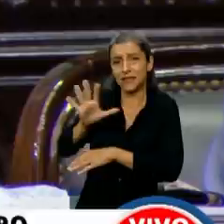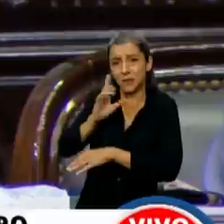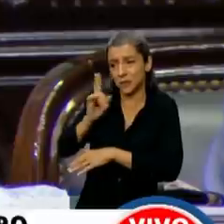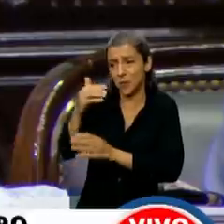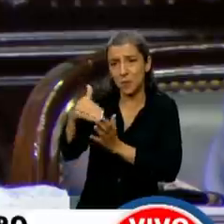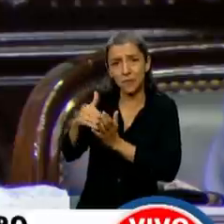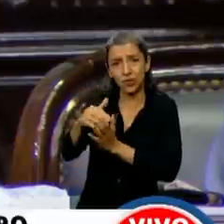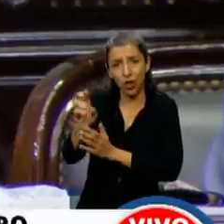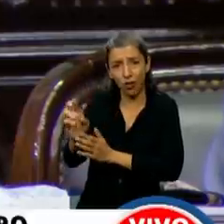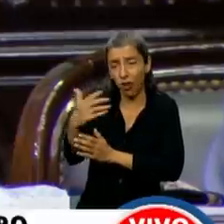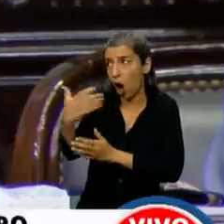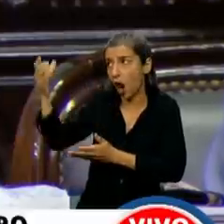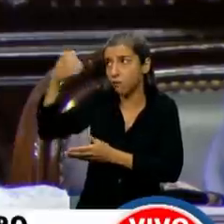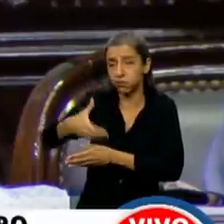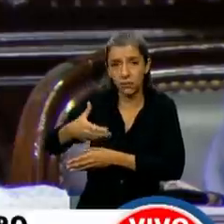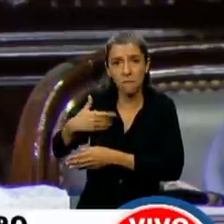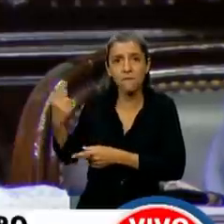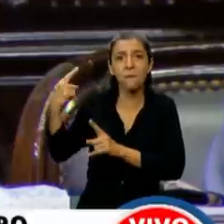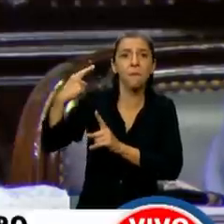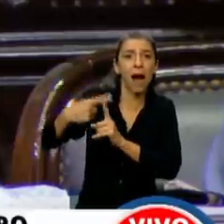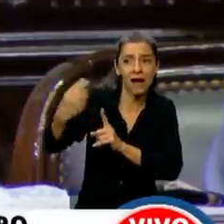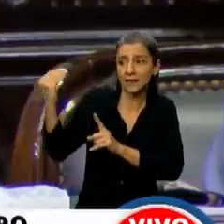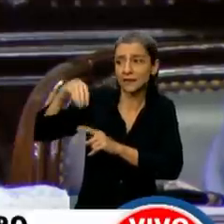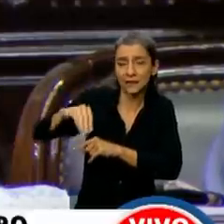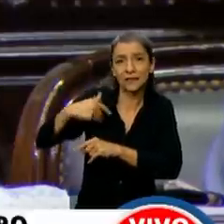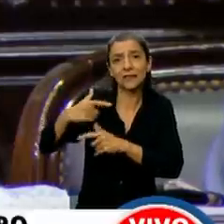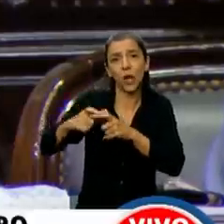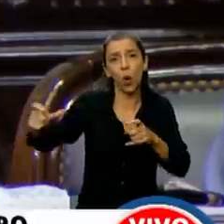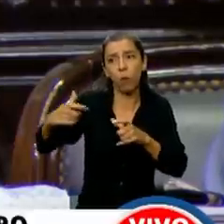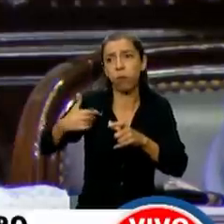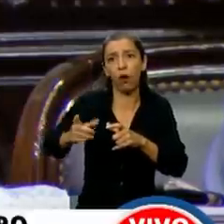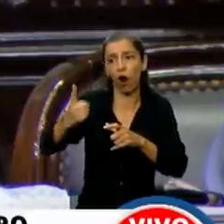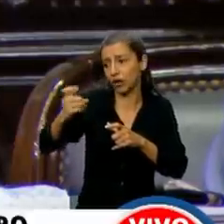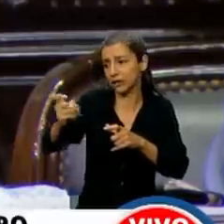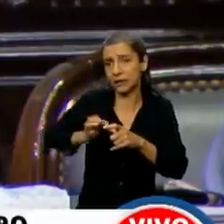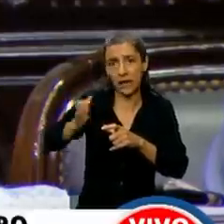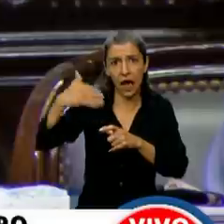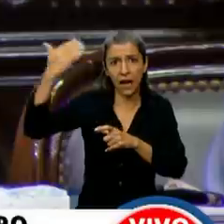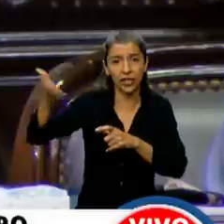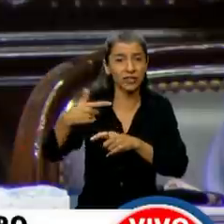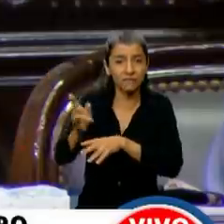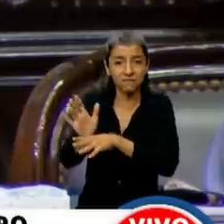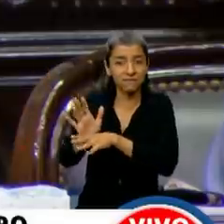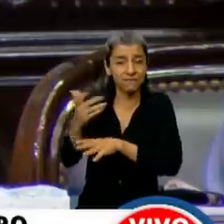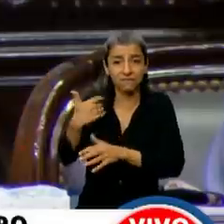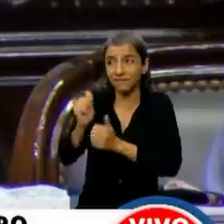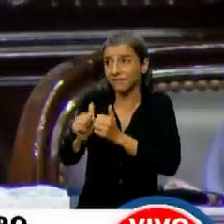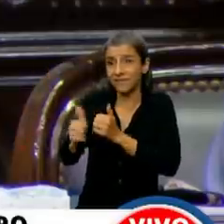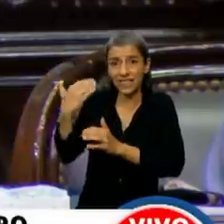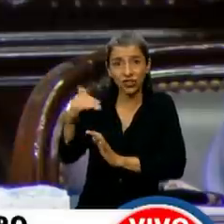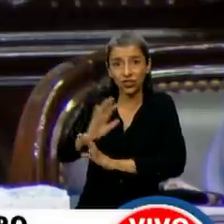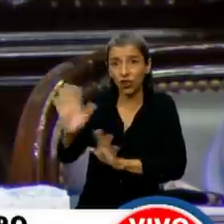dólares más los bonos a 100 años vale decir el crédito más grande de la historia al fondo